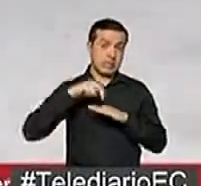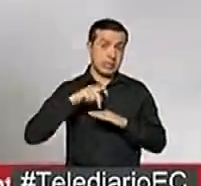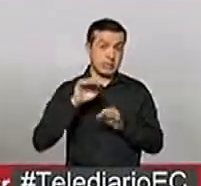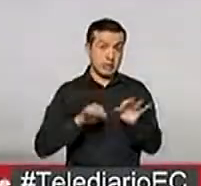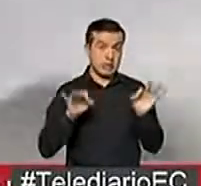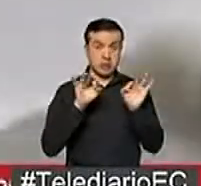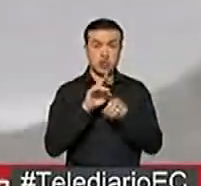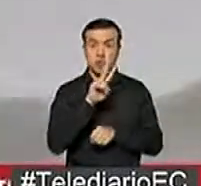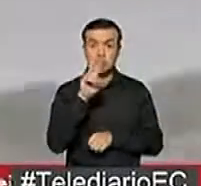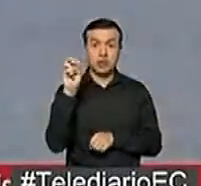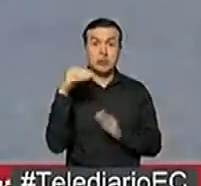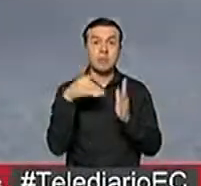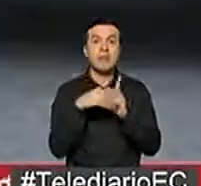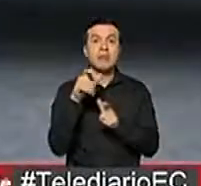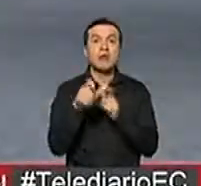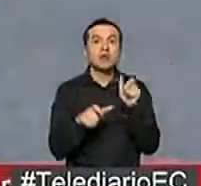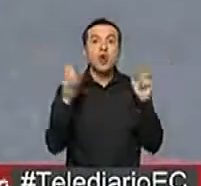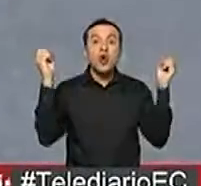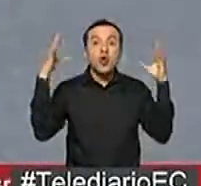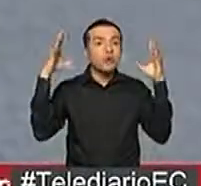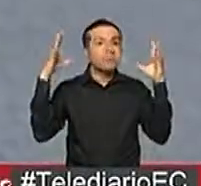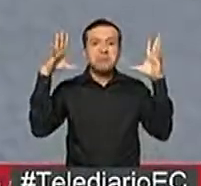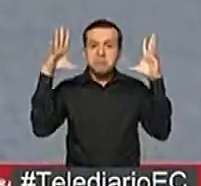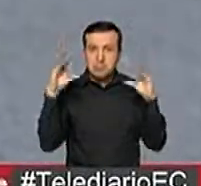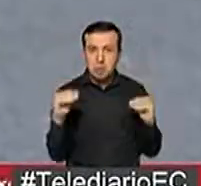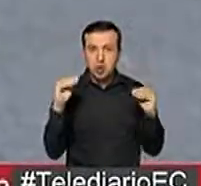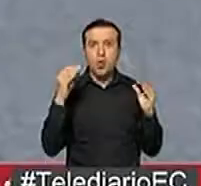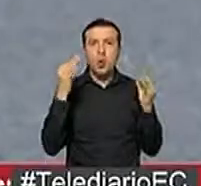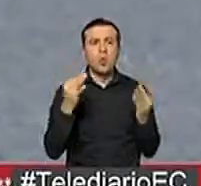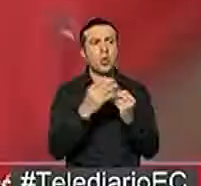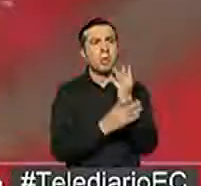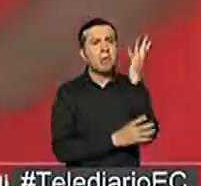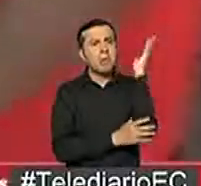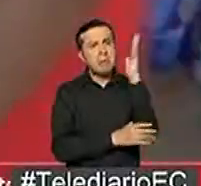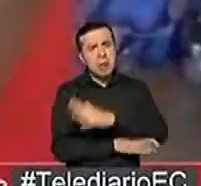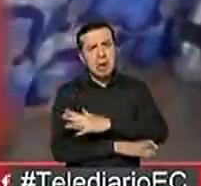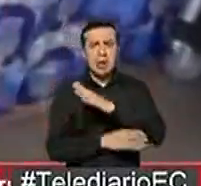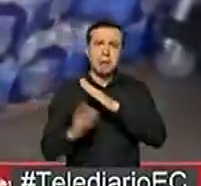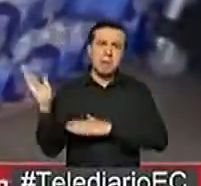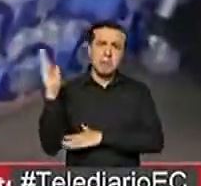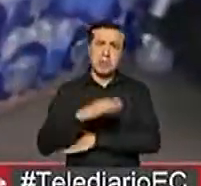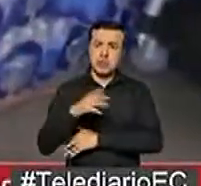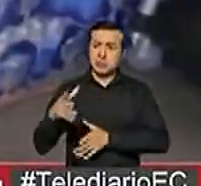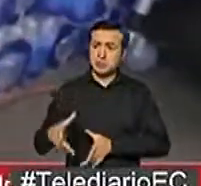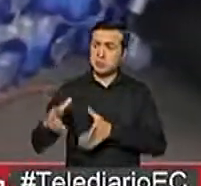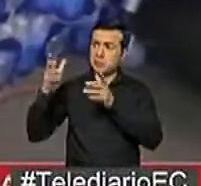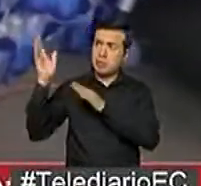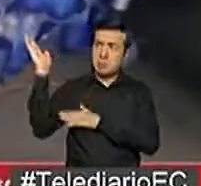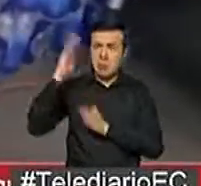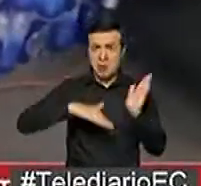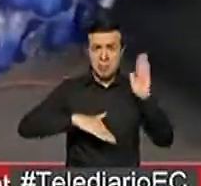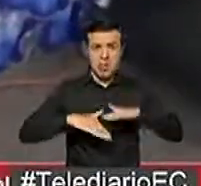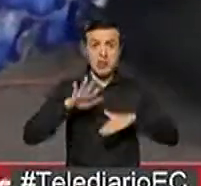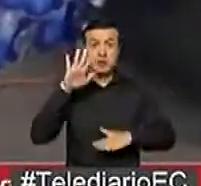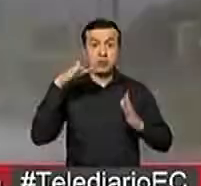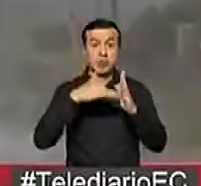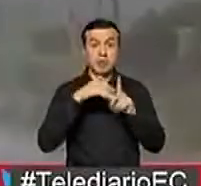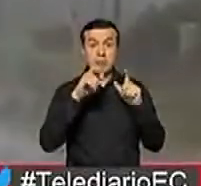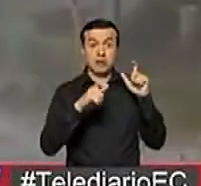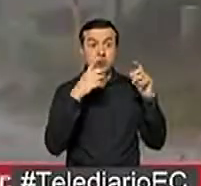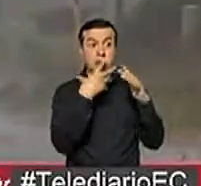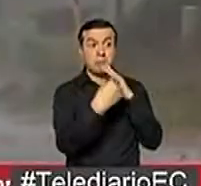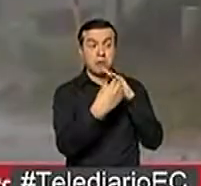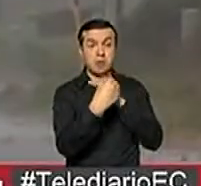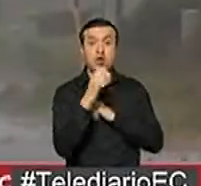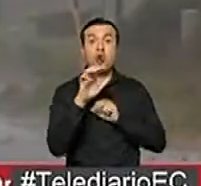más de 200.000 personas quedaron sin electricidad debido a la caída de árboles y postes eléctricos, y otros 5.000 fueron evacuados de sus viviendas, mientras que unas